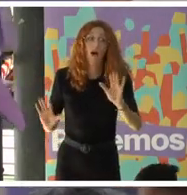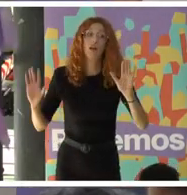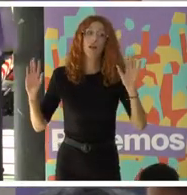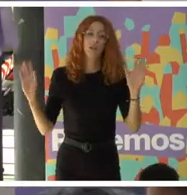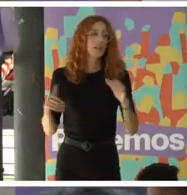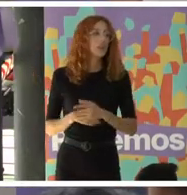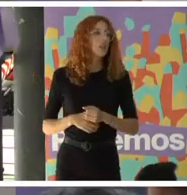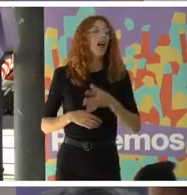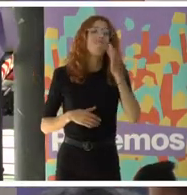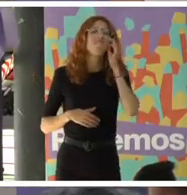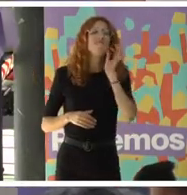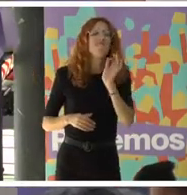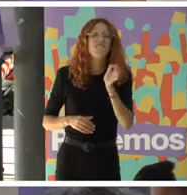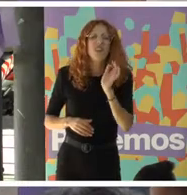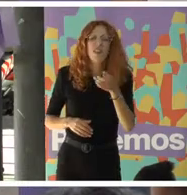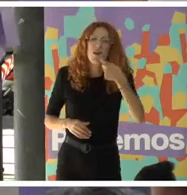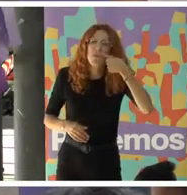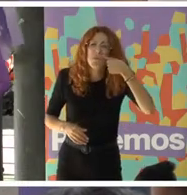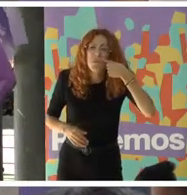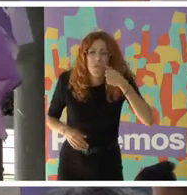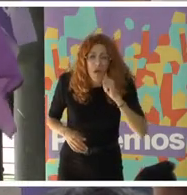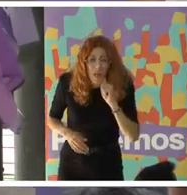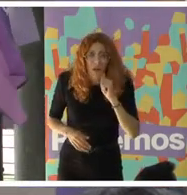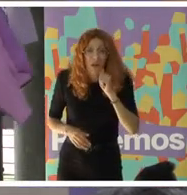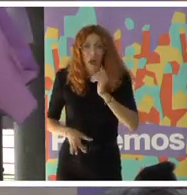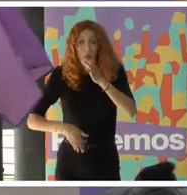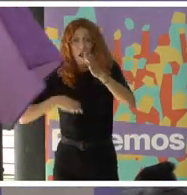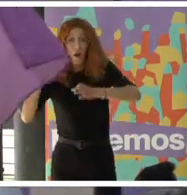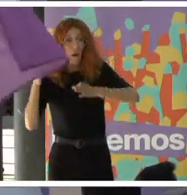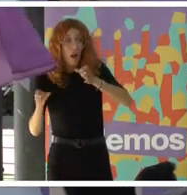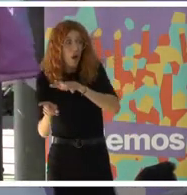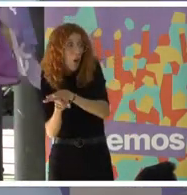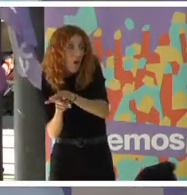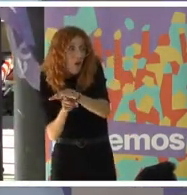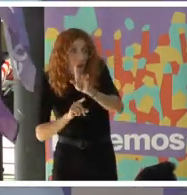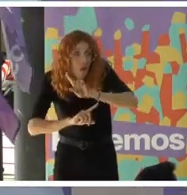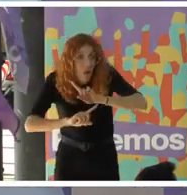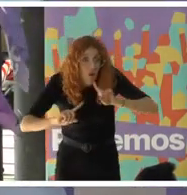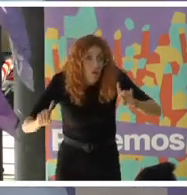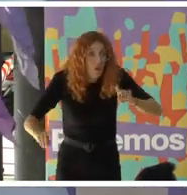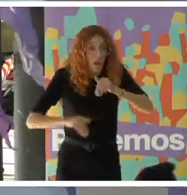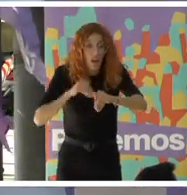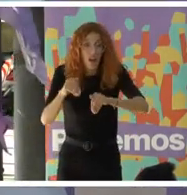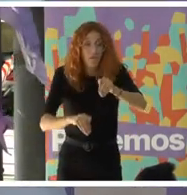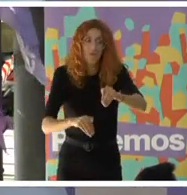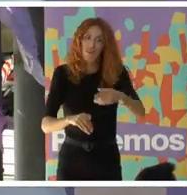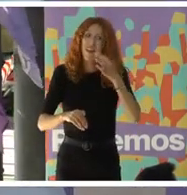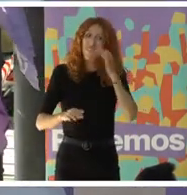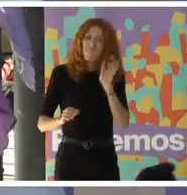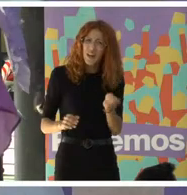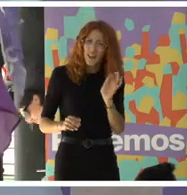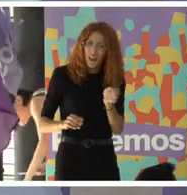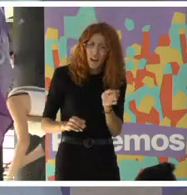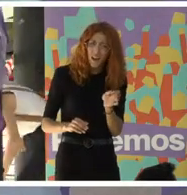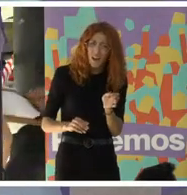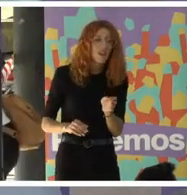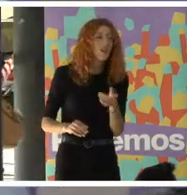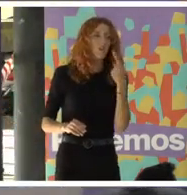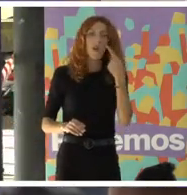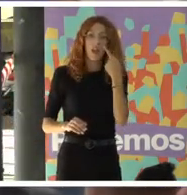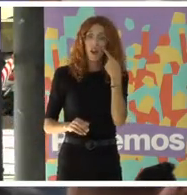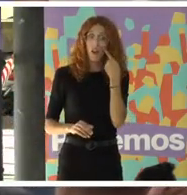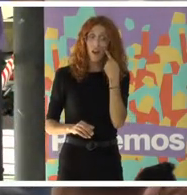tenemos memoria. ¿De verdad, Pedro Sánchez, que los jueces no influyen en las campañas electorales? ¿De verdad, Pedro Sánchez?